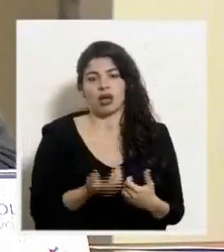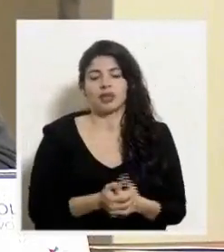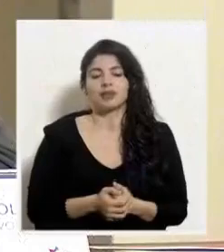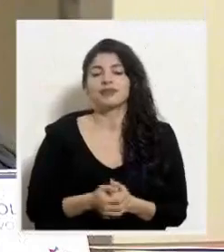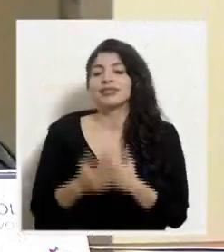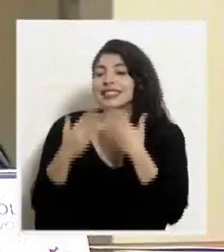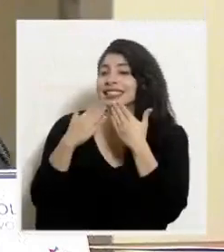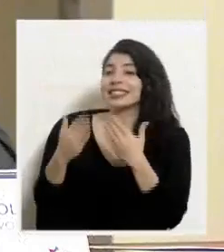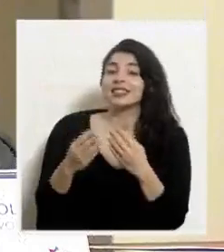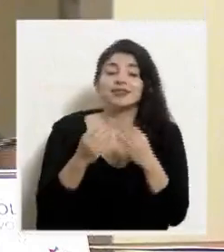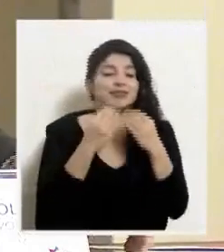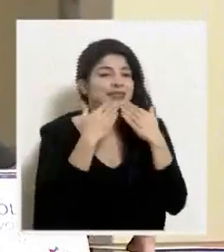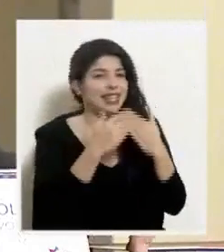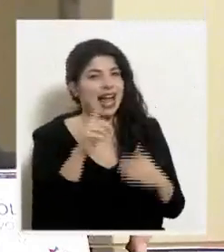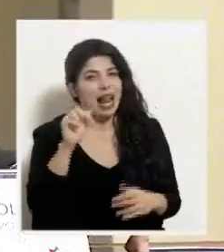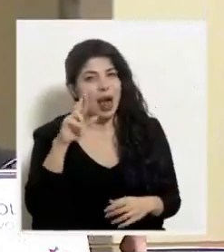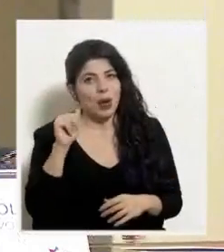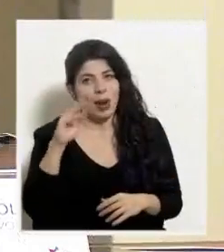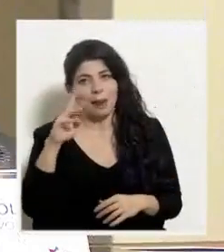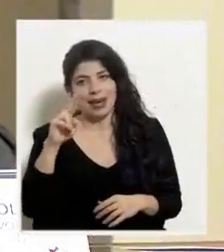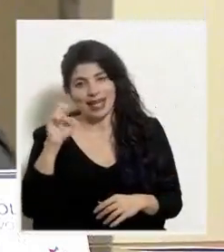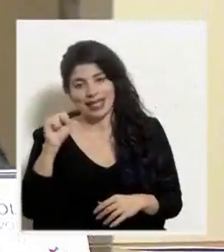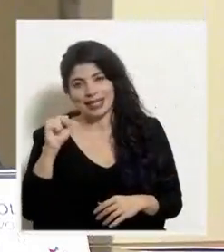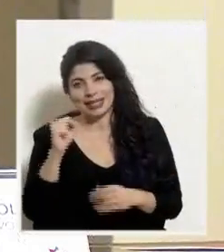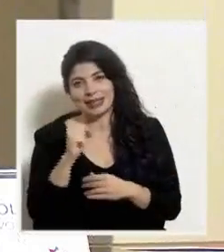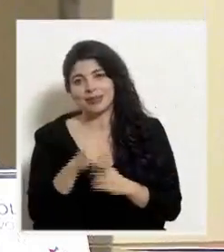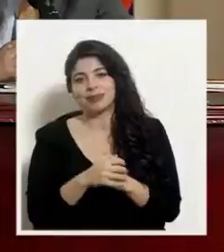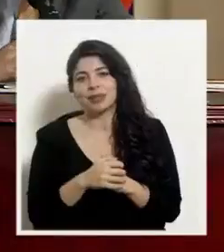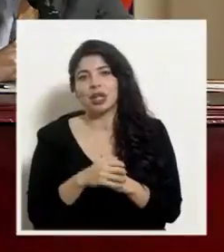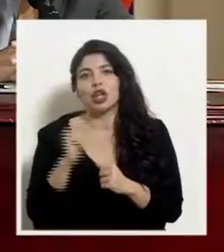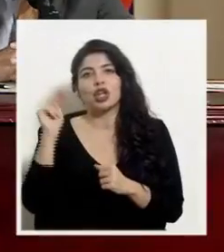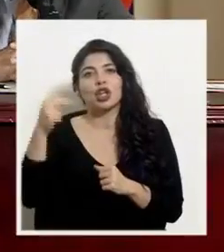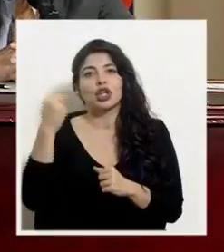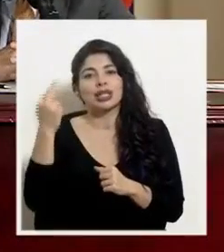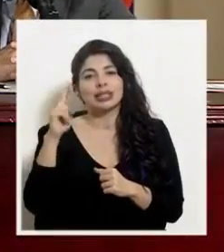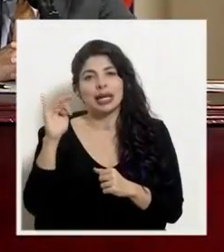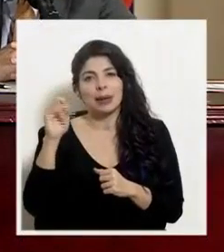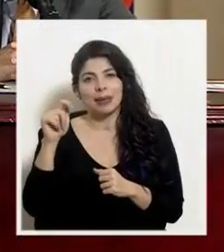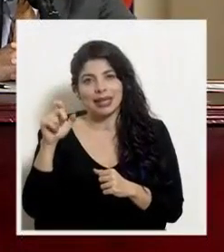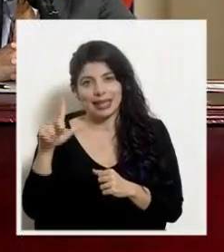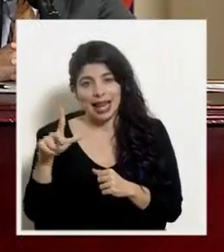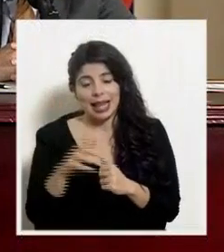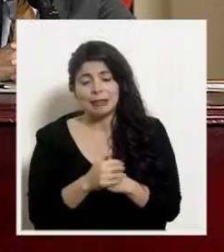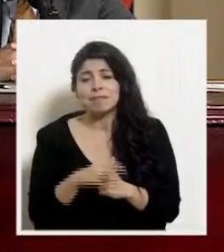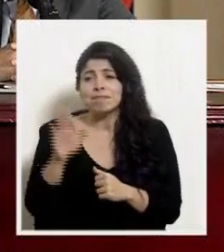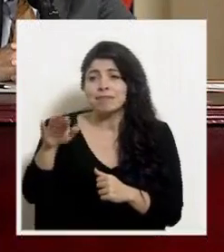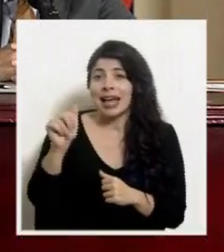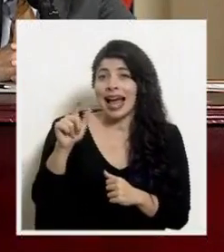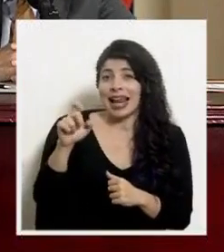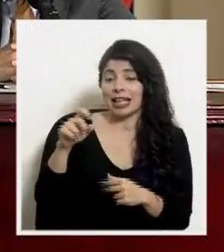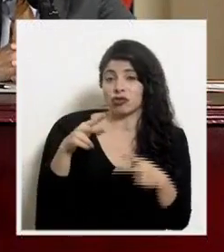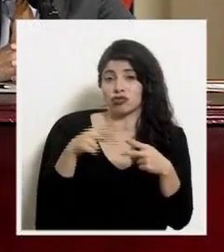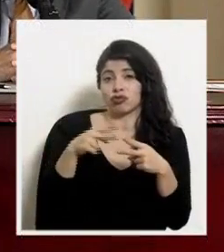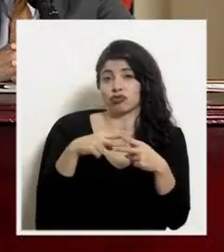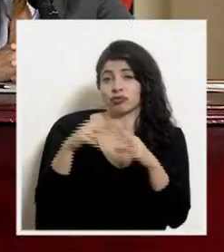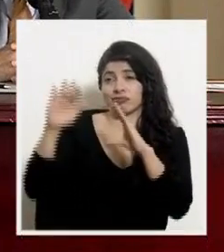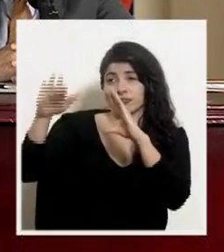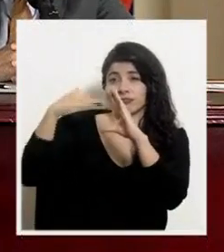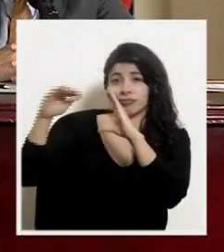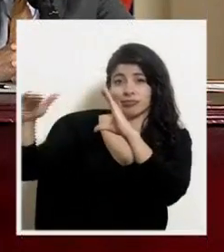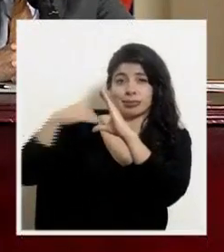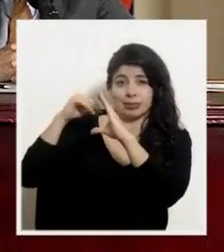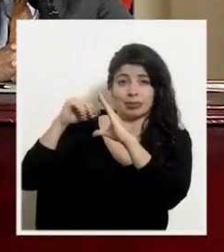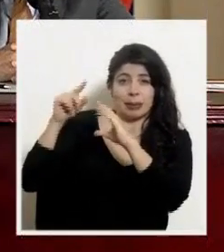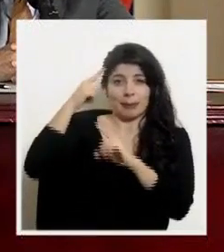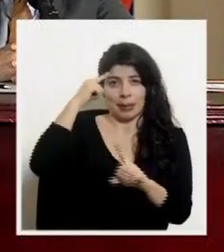Muchísimas gracias a Laura Brenes del medio de Noticias Repretel. Don Alex, 2 consultas de medios regionales